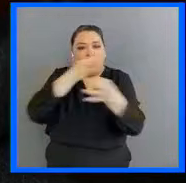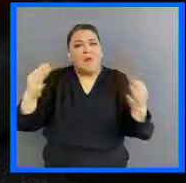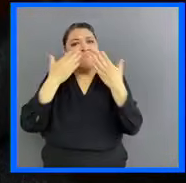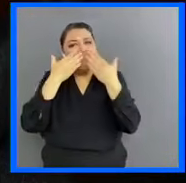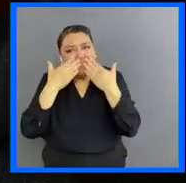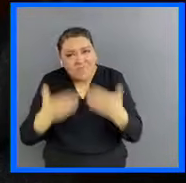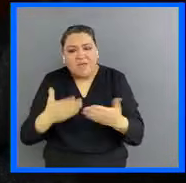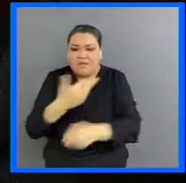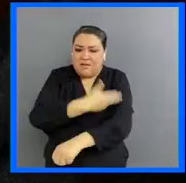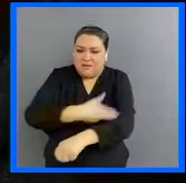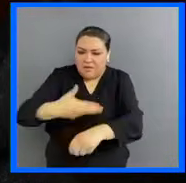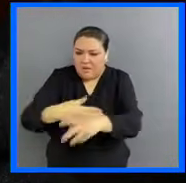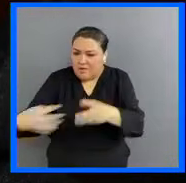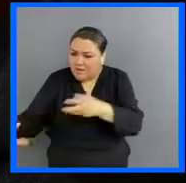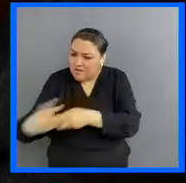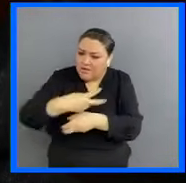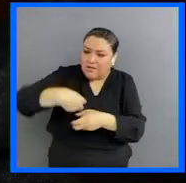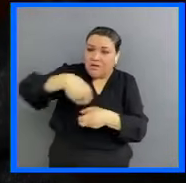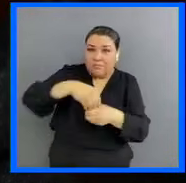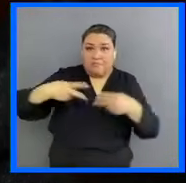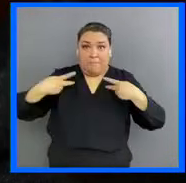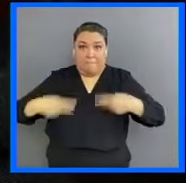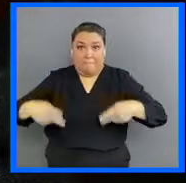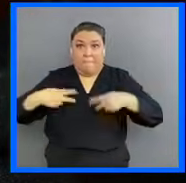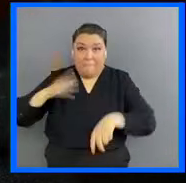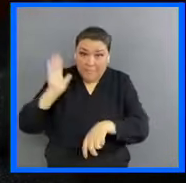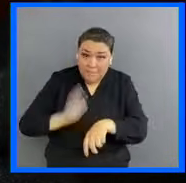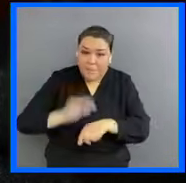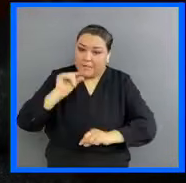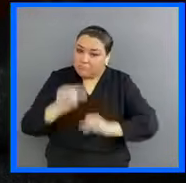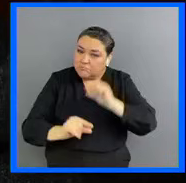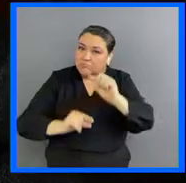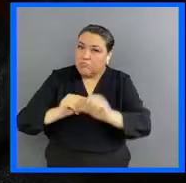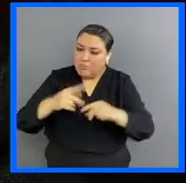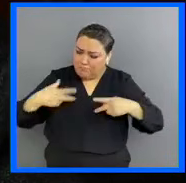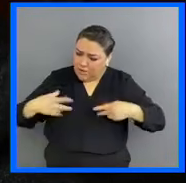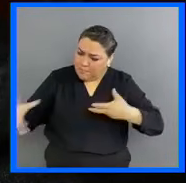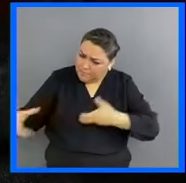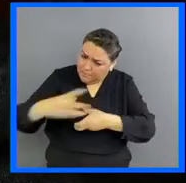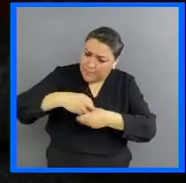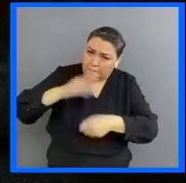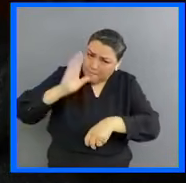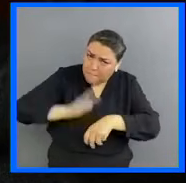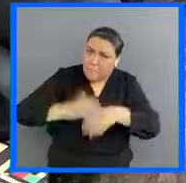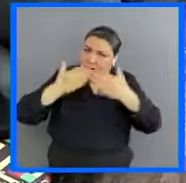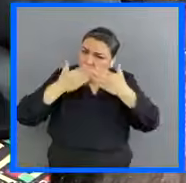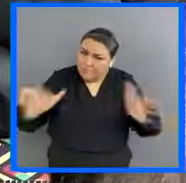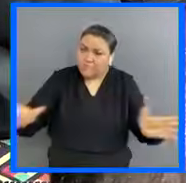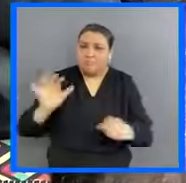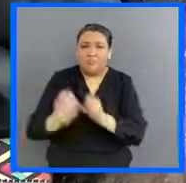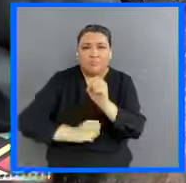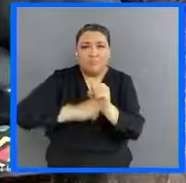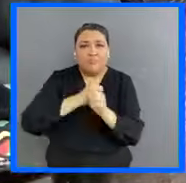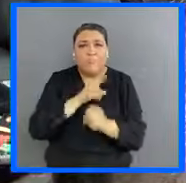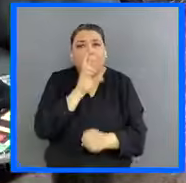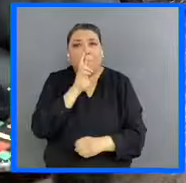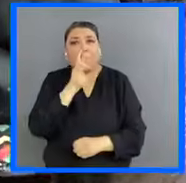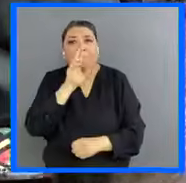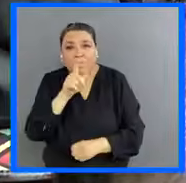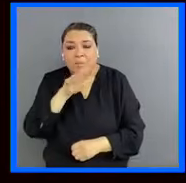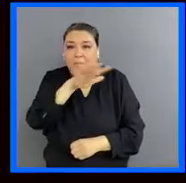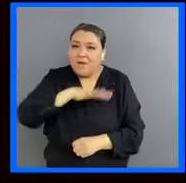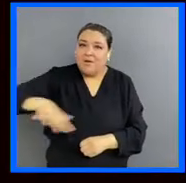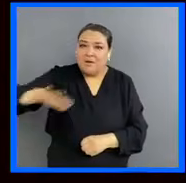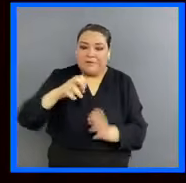herramientas, que cada día vayan mejorando y abriendo más espacios, así como de lograr cambios estructurales